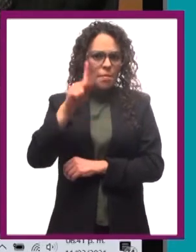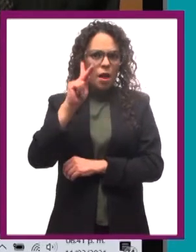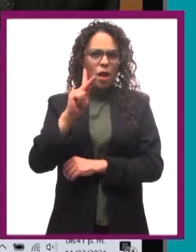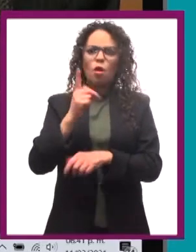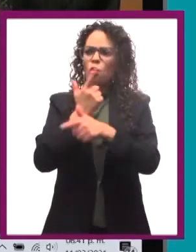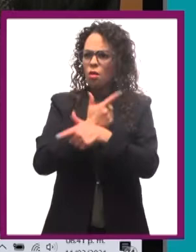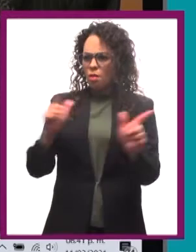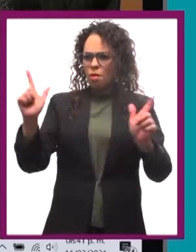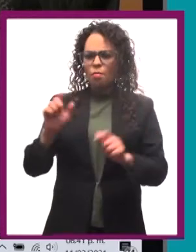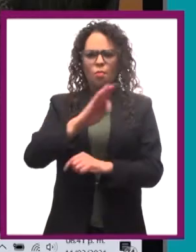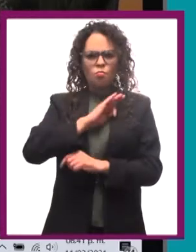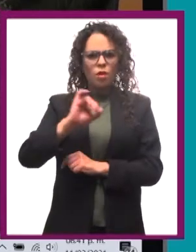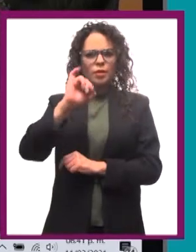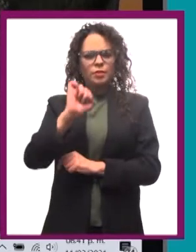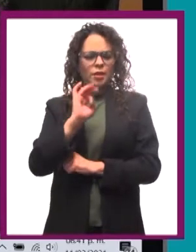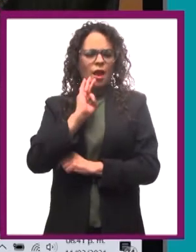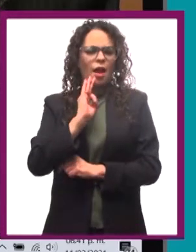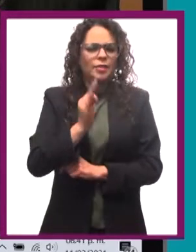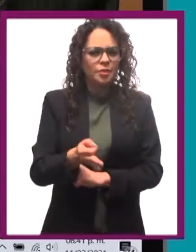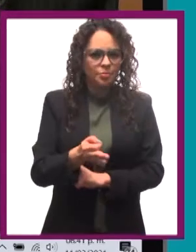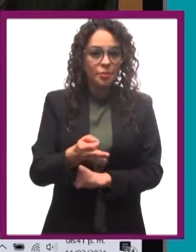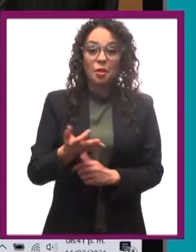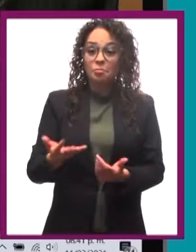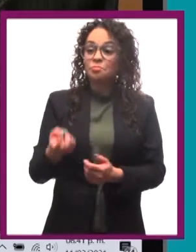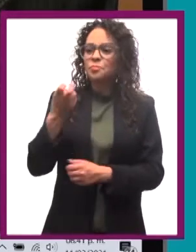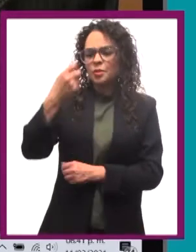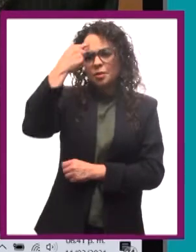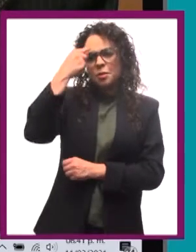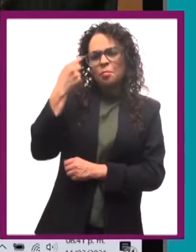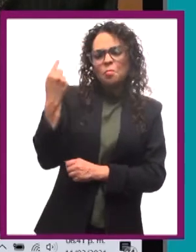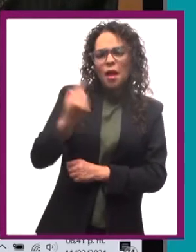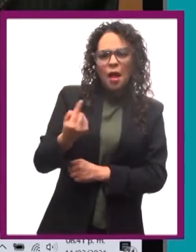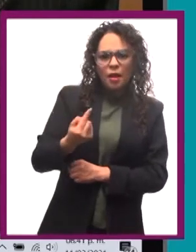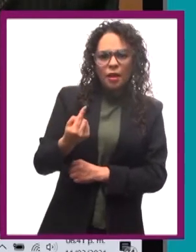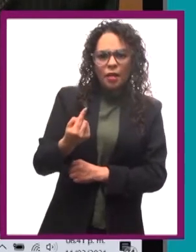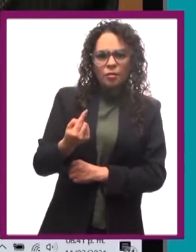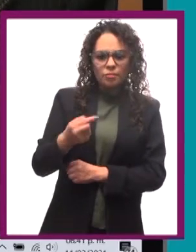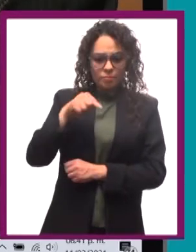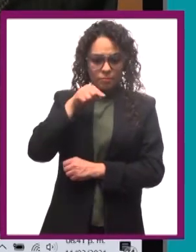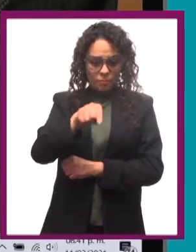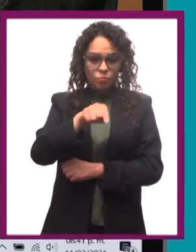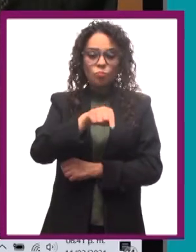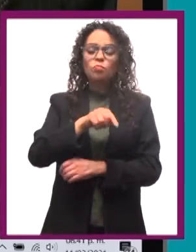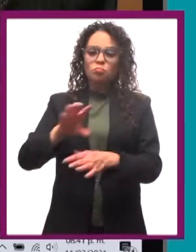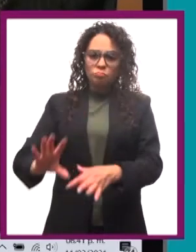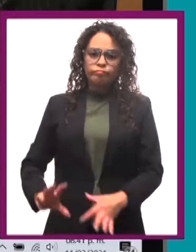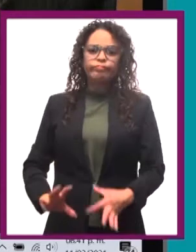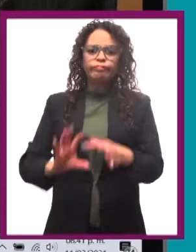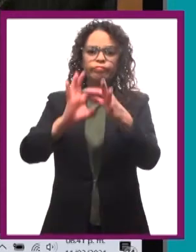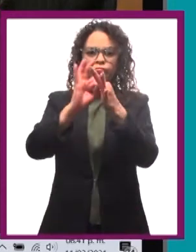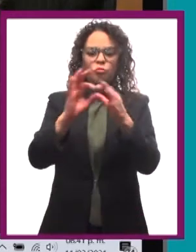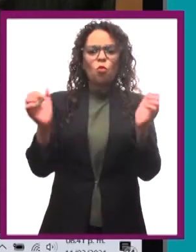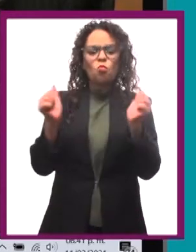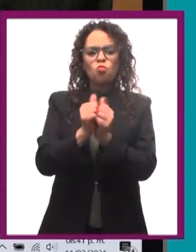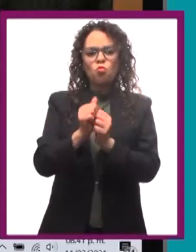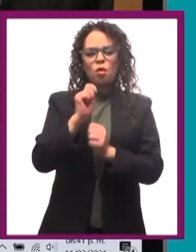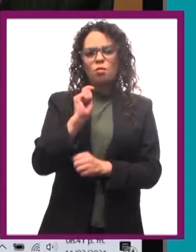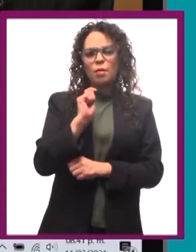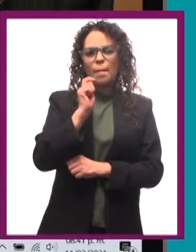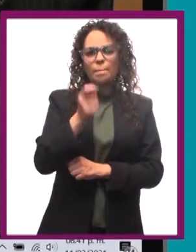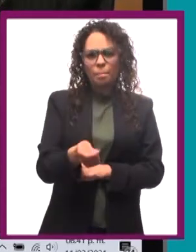aunque libremente aceptadas. Acción que tiene su fin en sí misma y va acompañado de